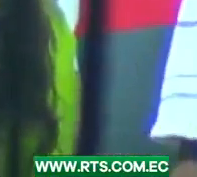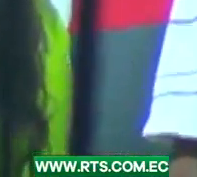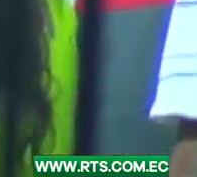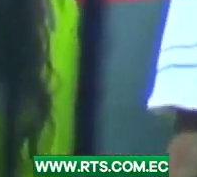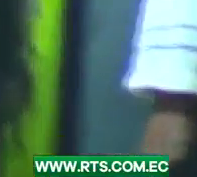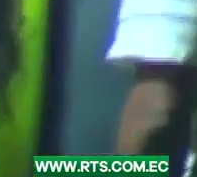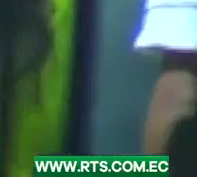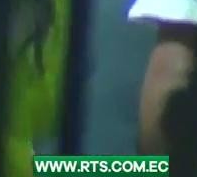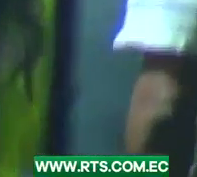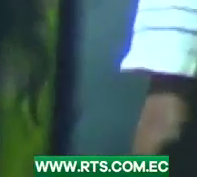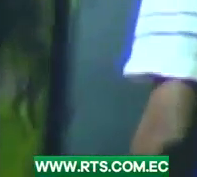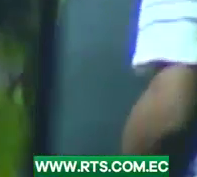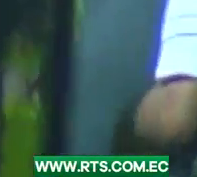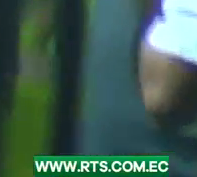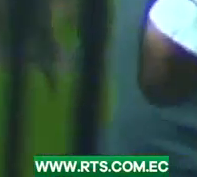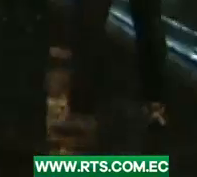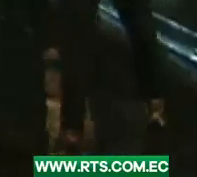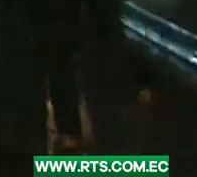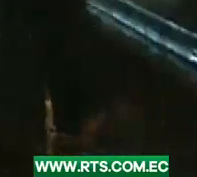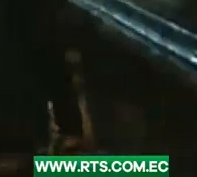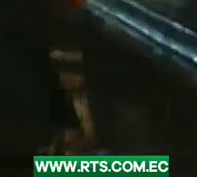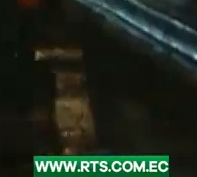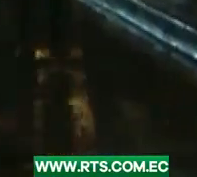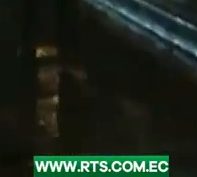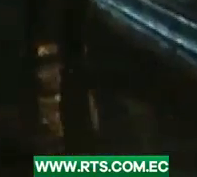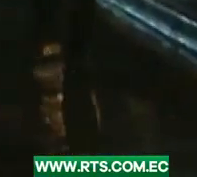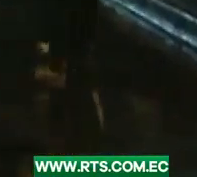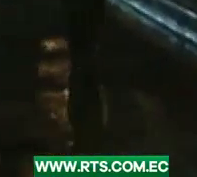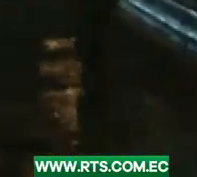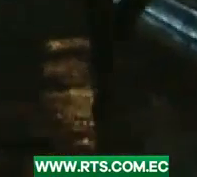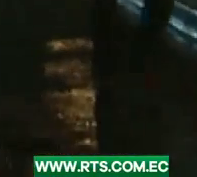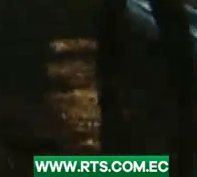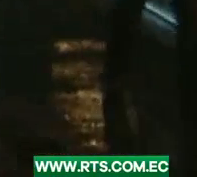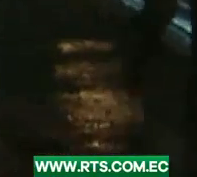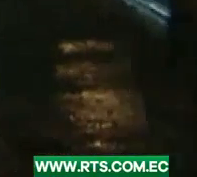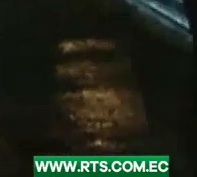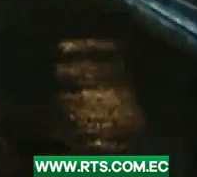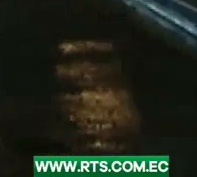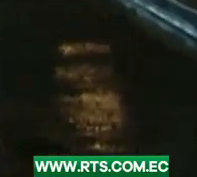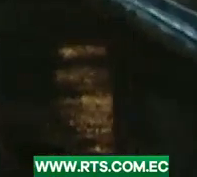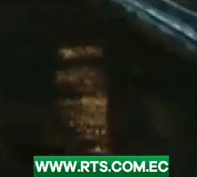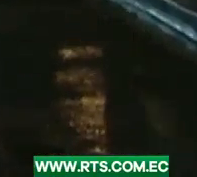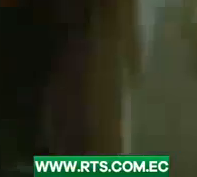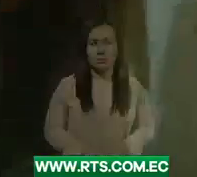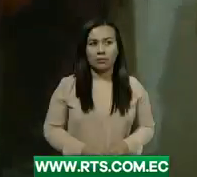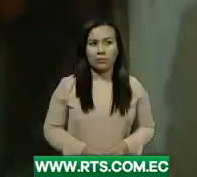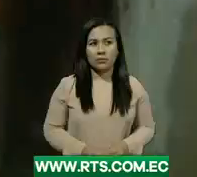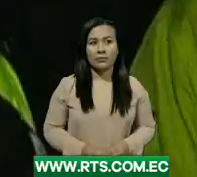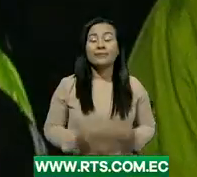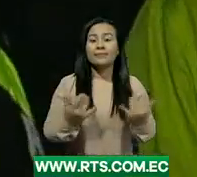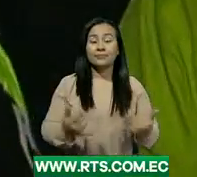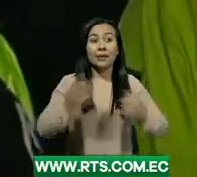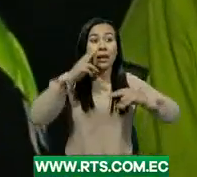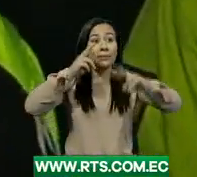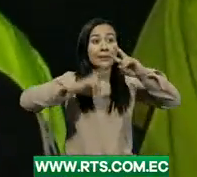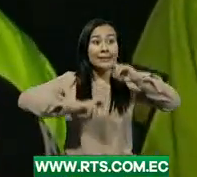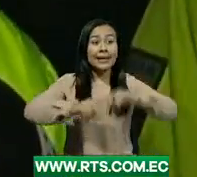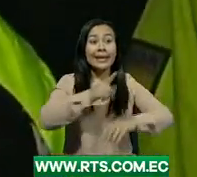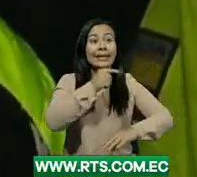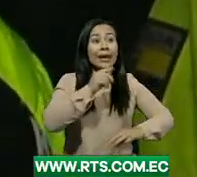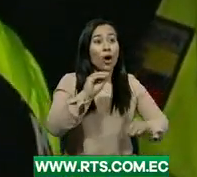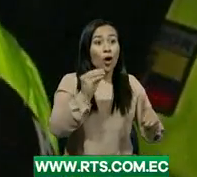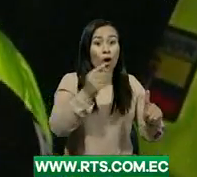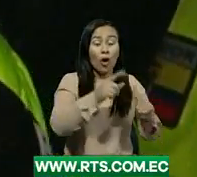un hermano y su cuñada. De pronto se generó la alerta de que ella estaba herida de gravedad. Habría recibido un disparo